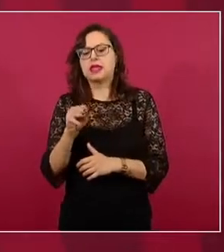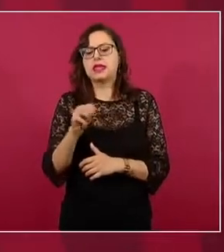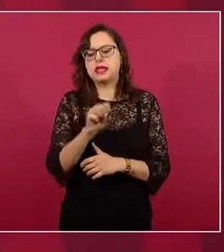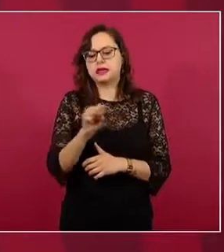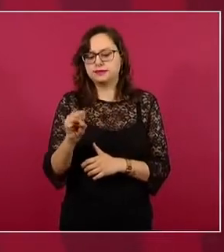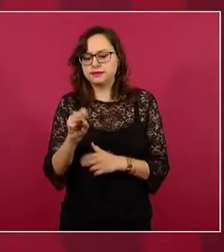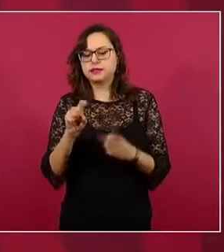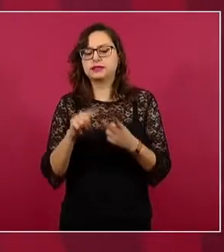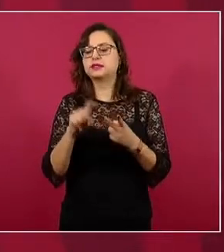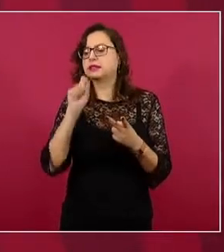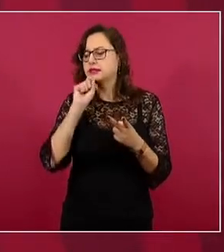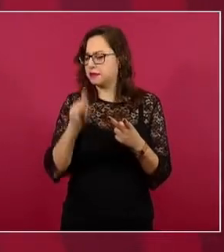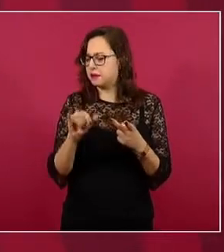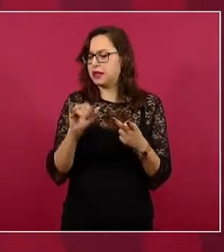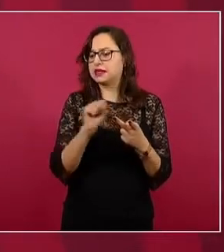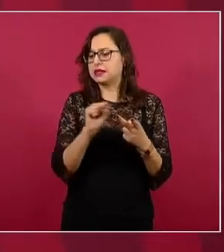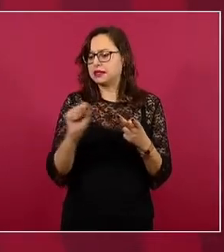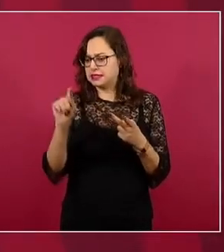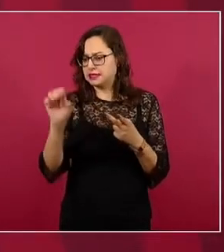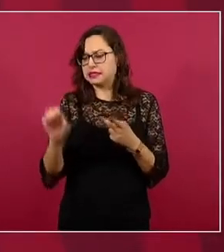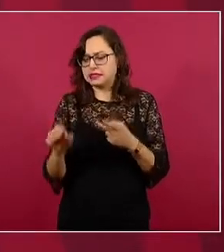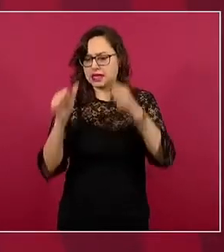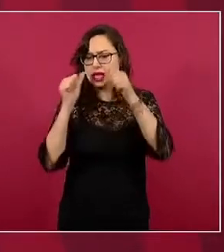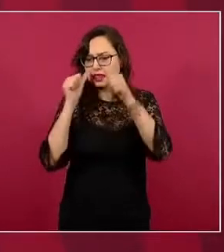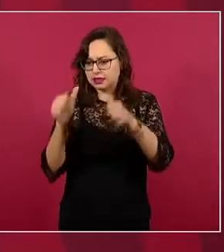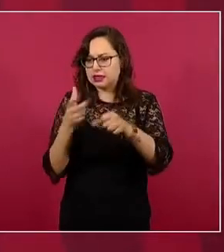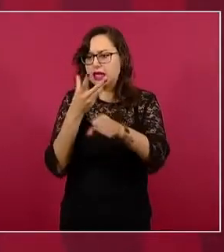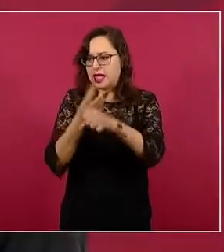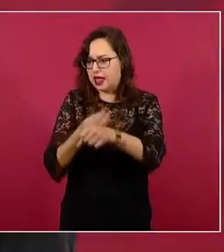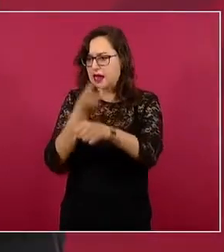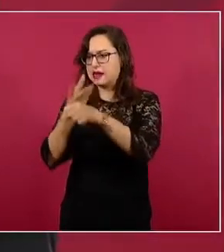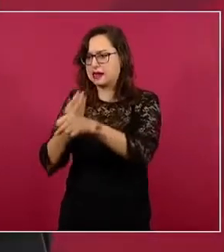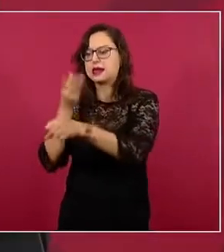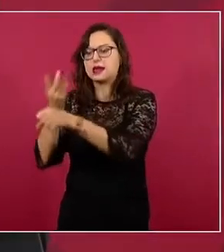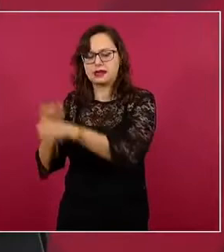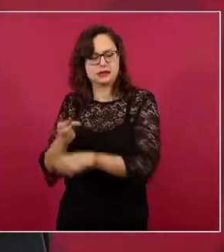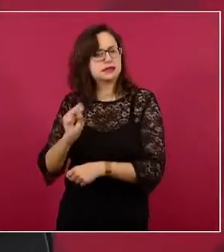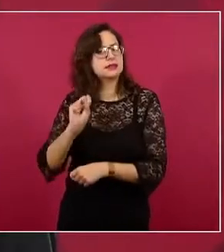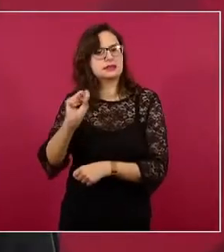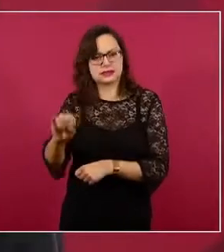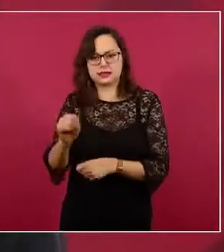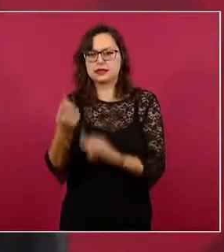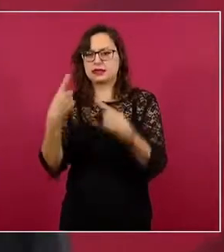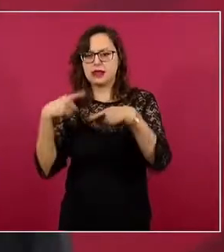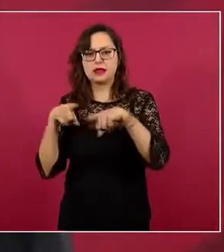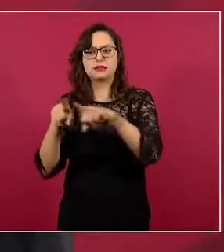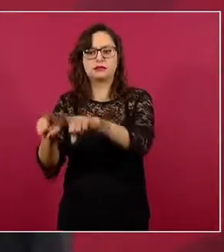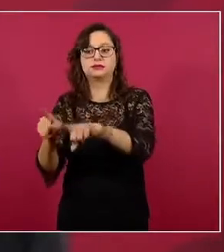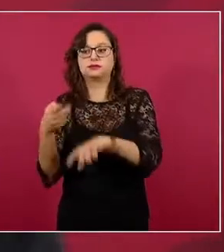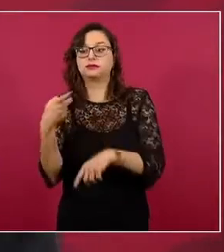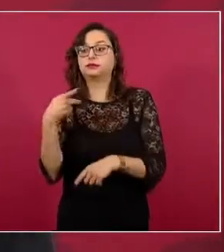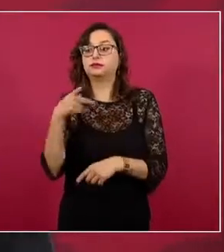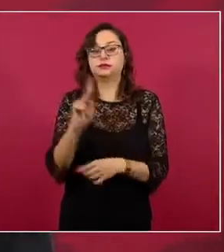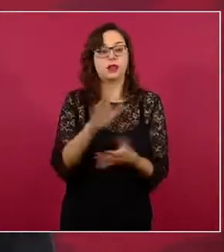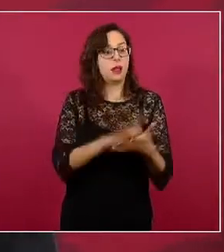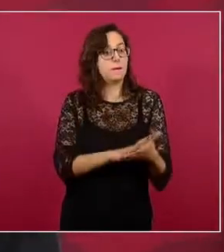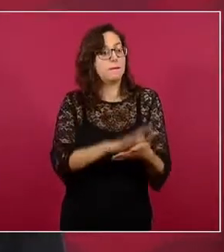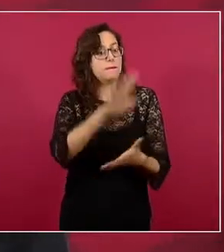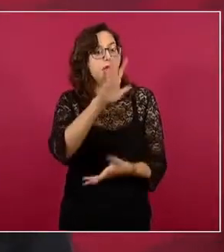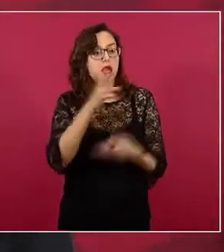pero el propósito es que los que no tienen seguridad social, la población